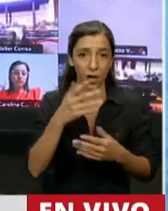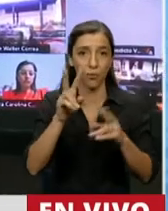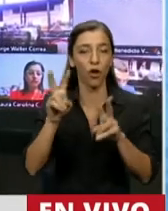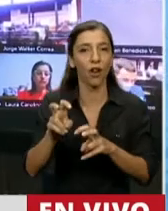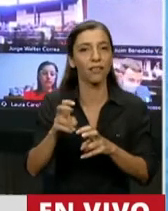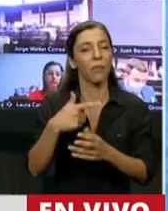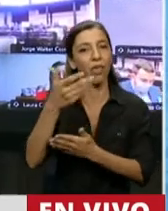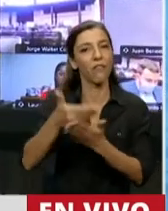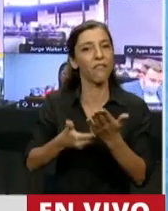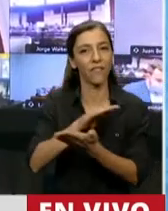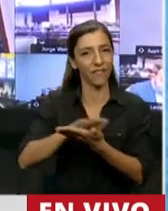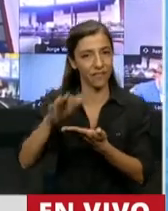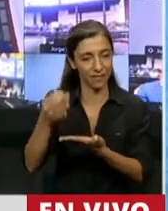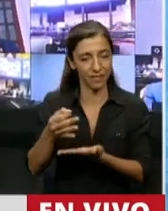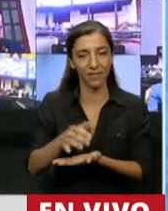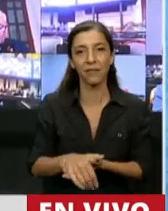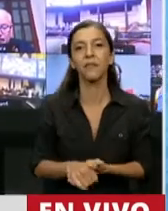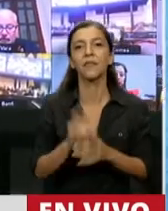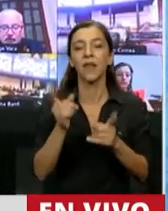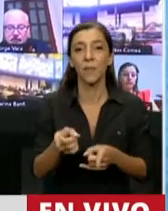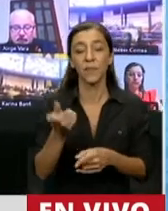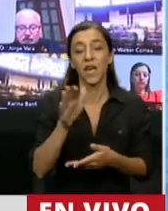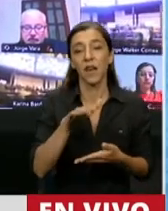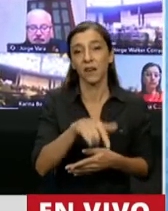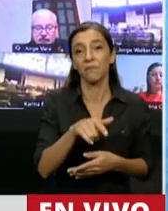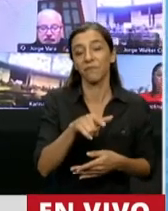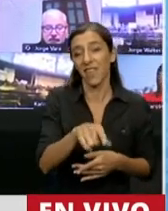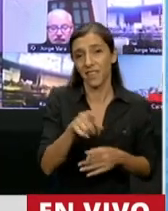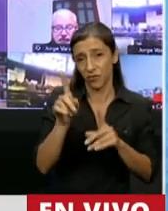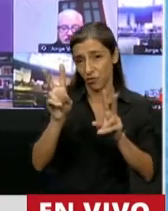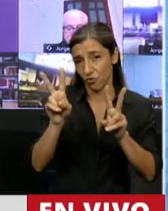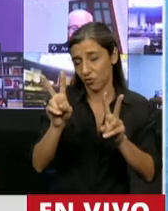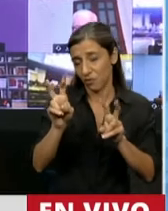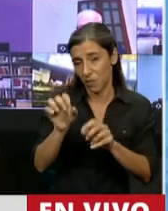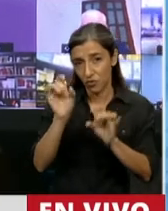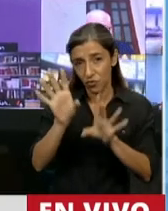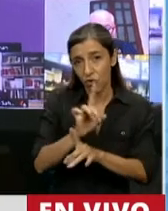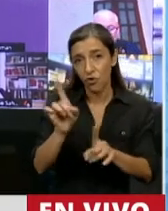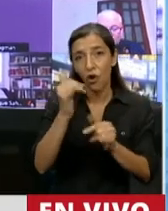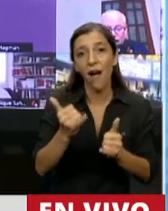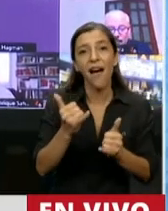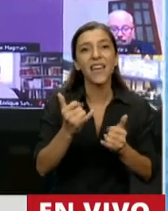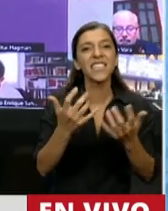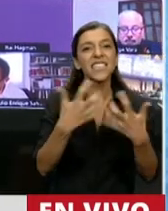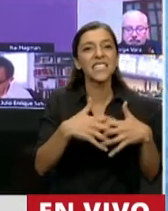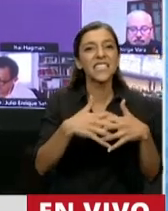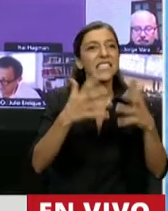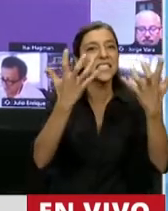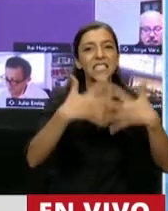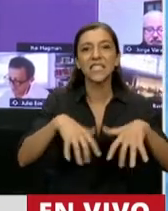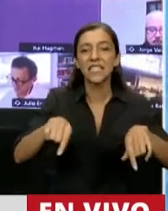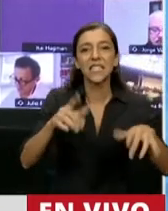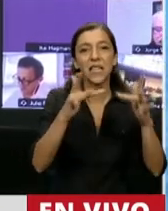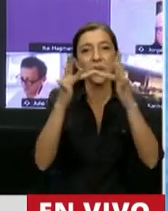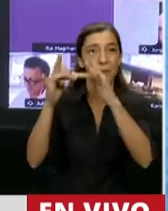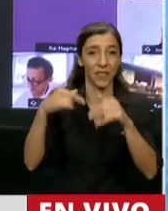limitaciones, sino por las limitaciones propias del sistema que se agudizaban con el transcurso de las horas. Cuando uno estaba en una de